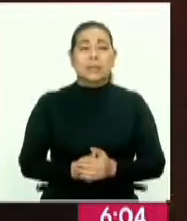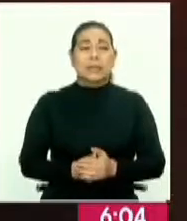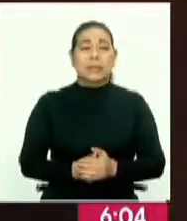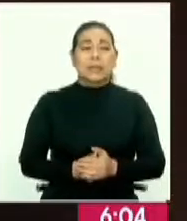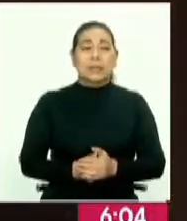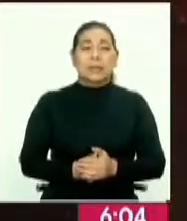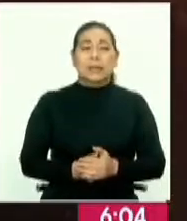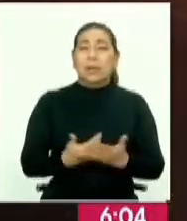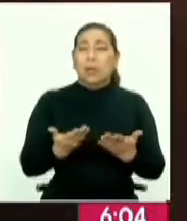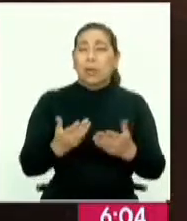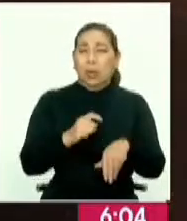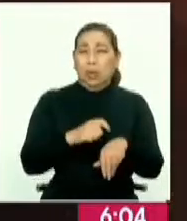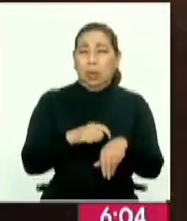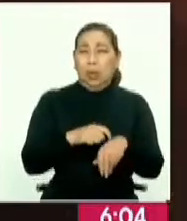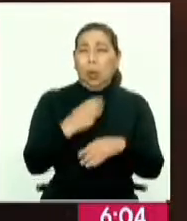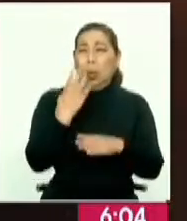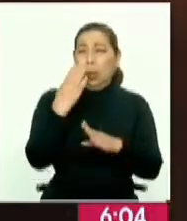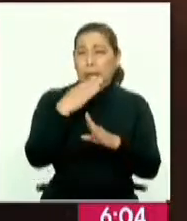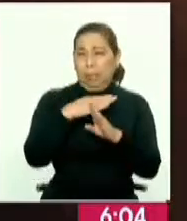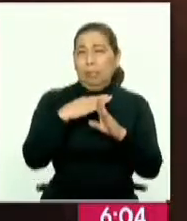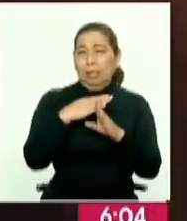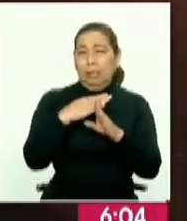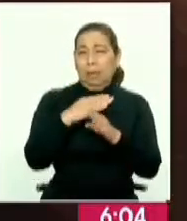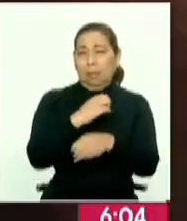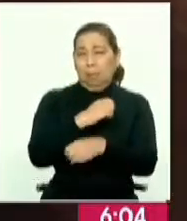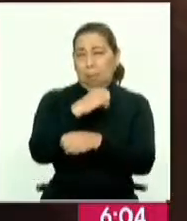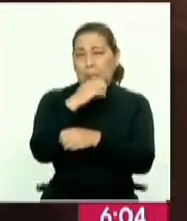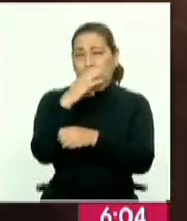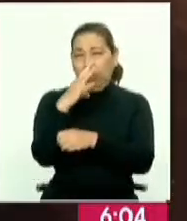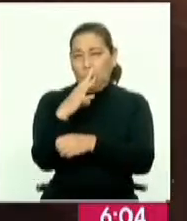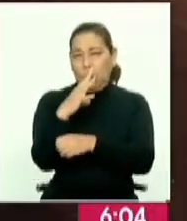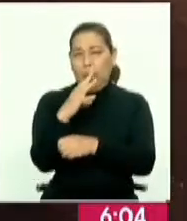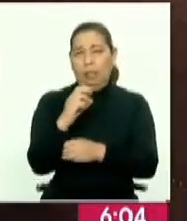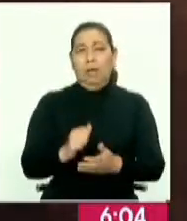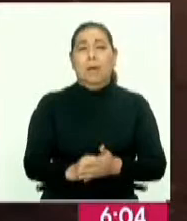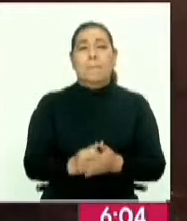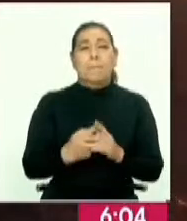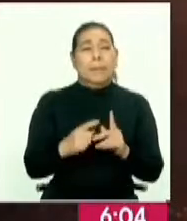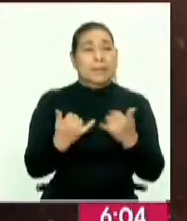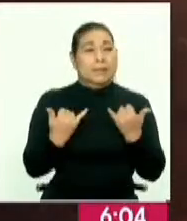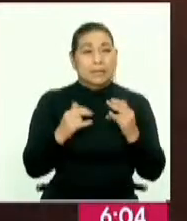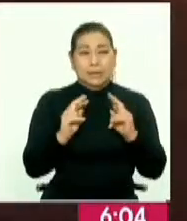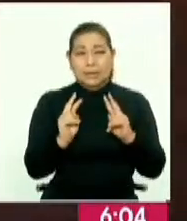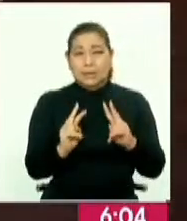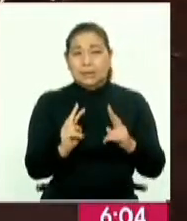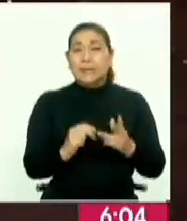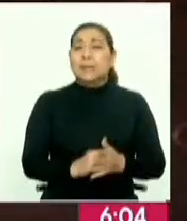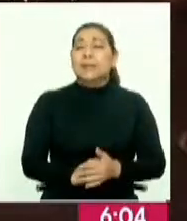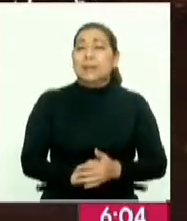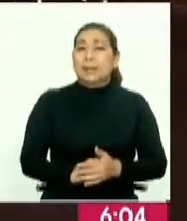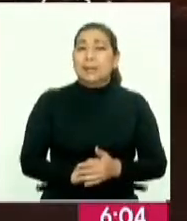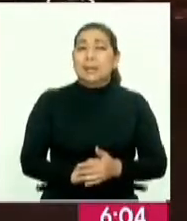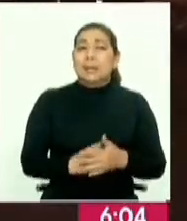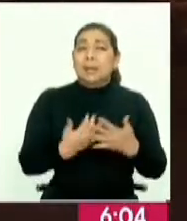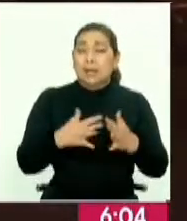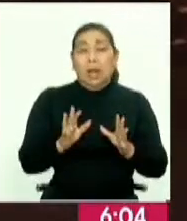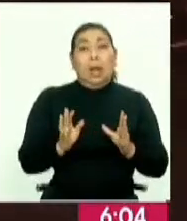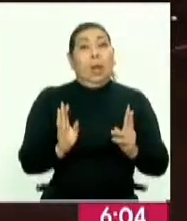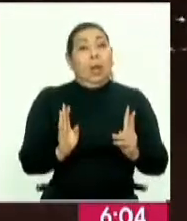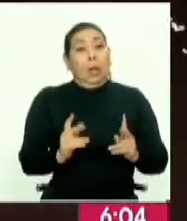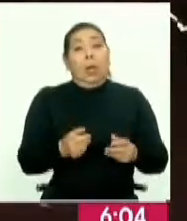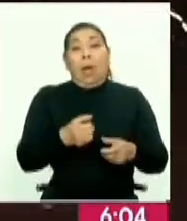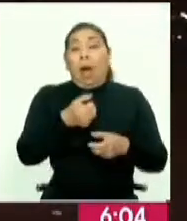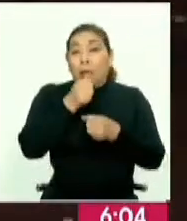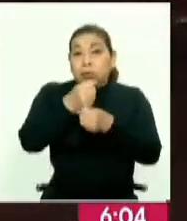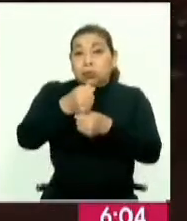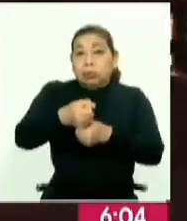se ha registrado desde las cuatro y media de la mañana y lo que vemos en realidad en este momento es que ya está controlado por